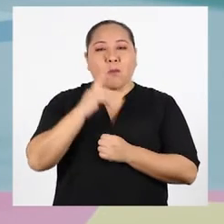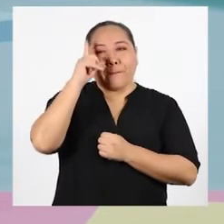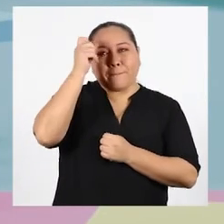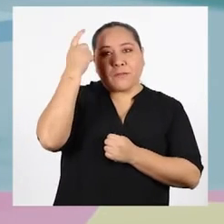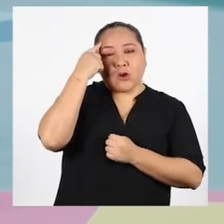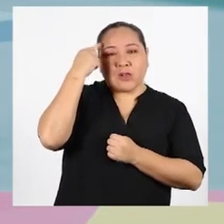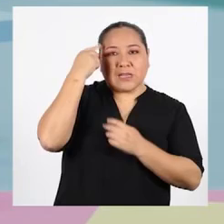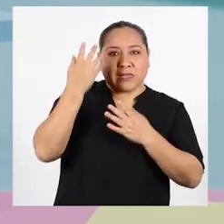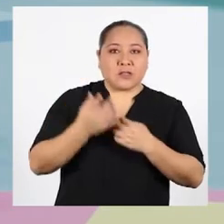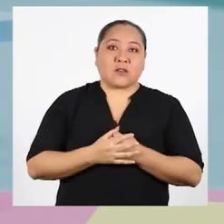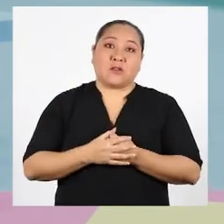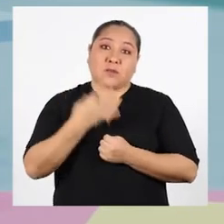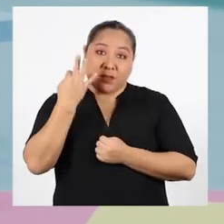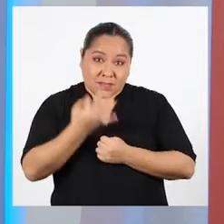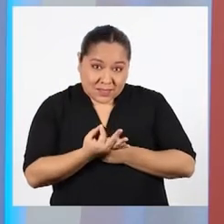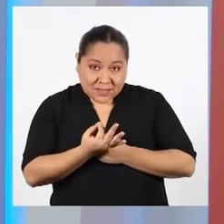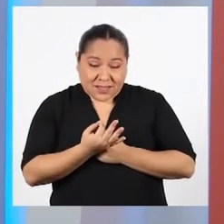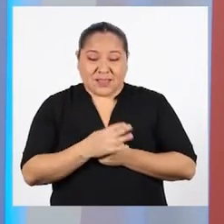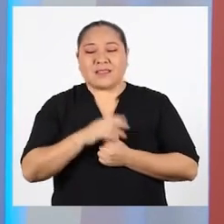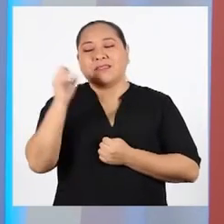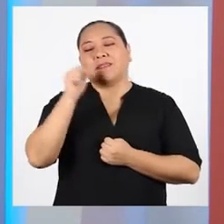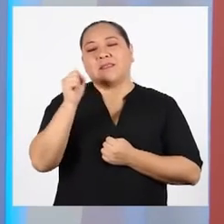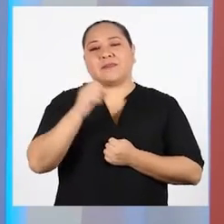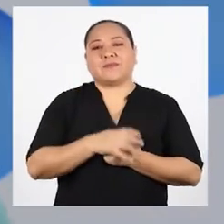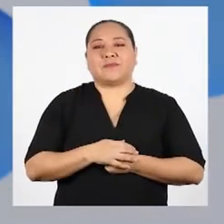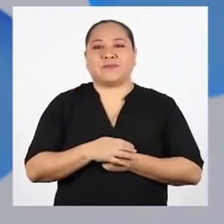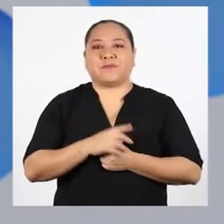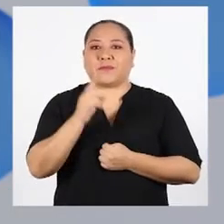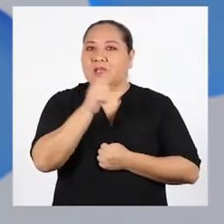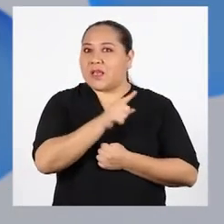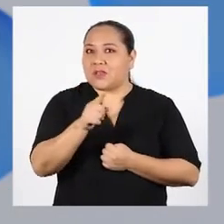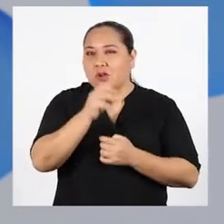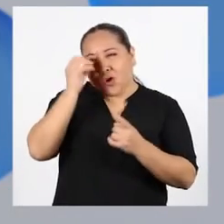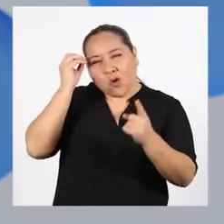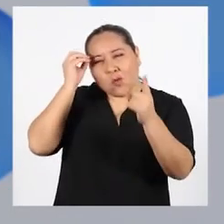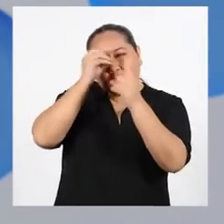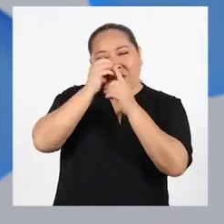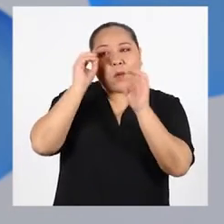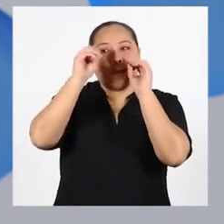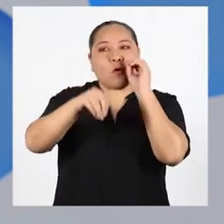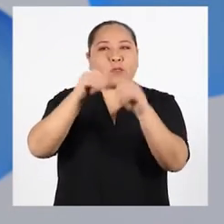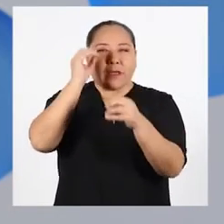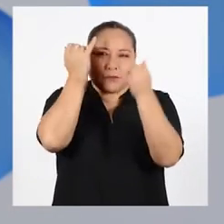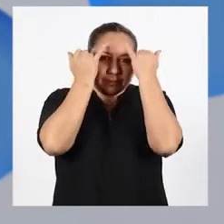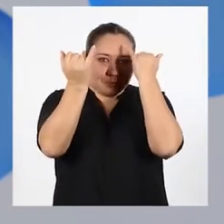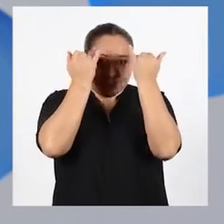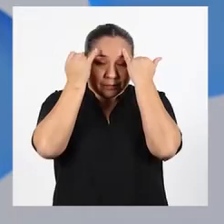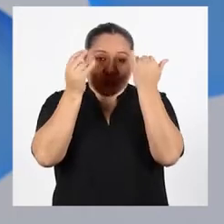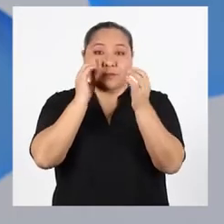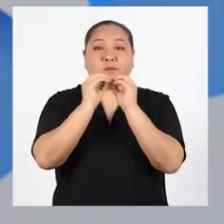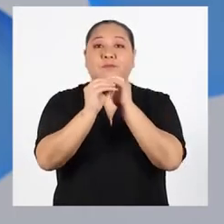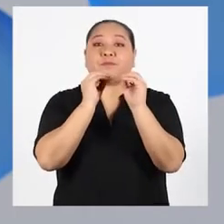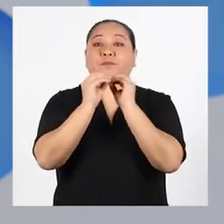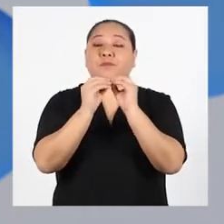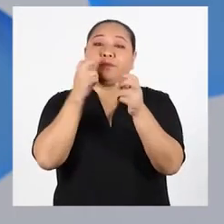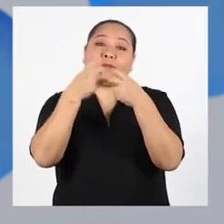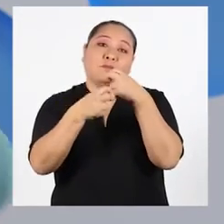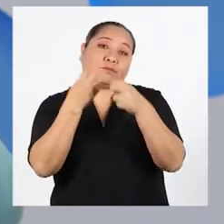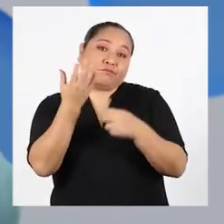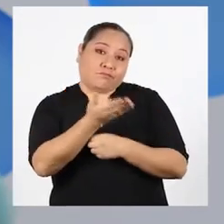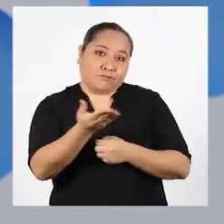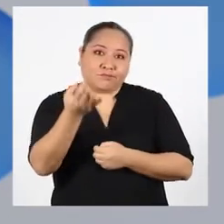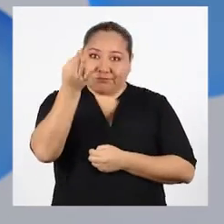los políticos, ¿verdad? Sí. Esto es con el objetivo de plantear propuestas para